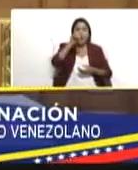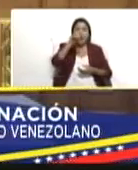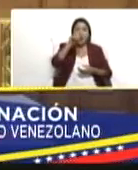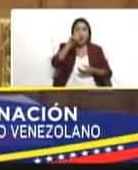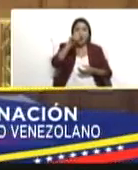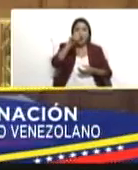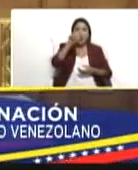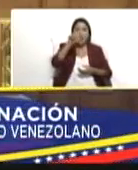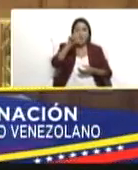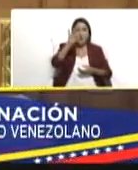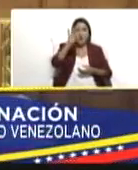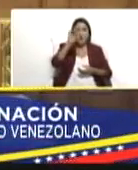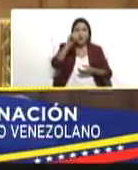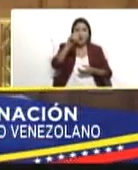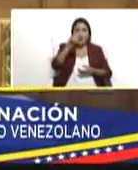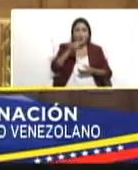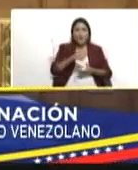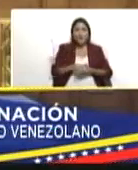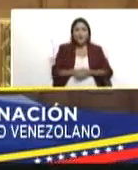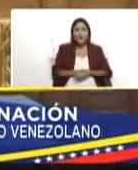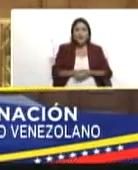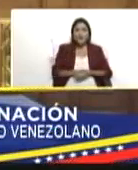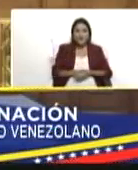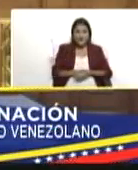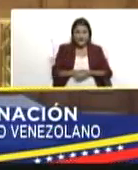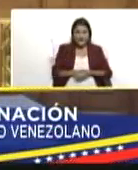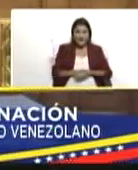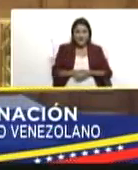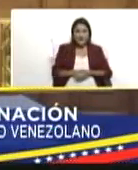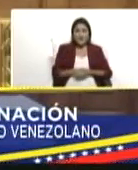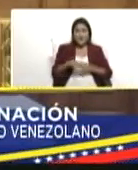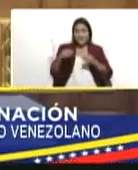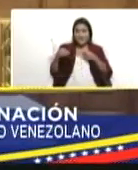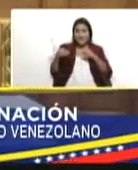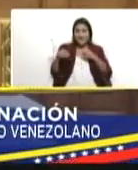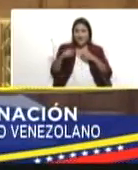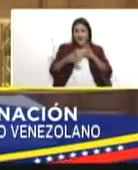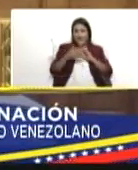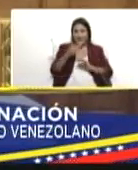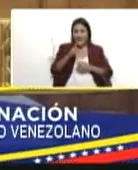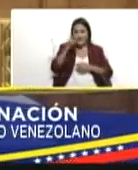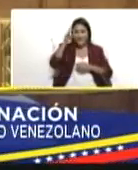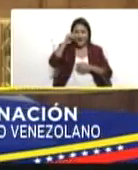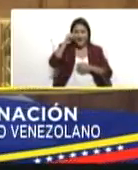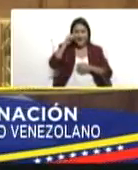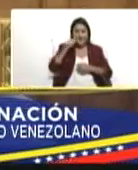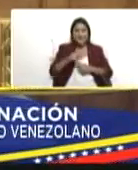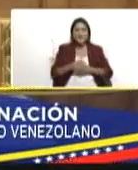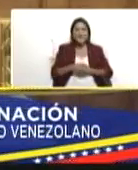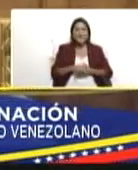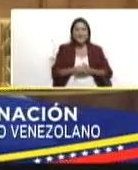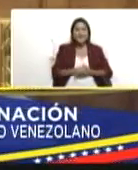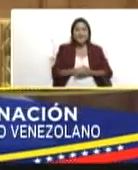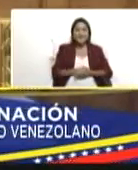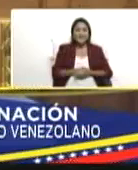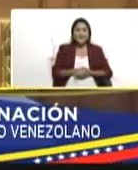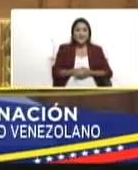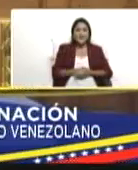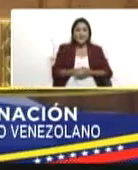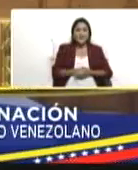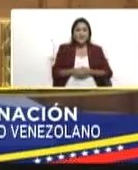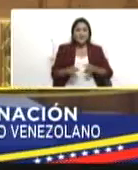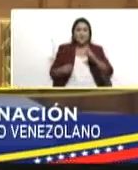San nadie se dio cuenta que va para el baño el 1 por 10